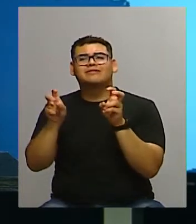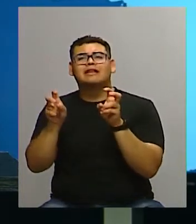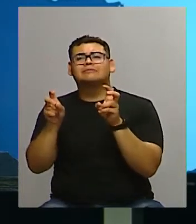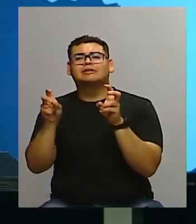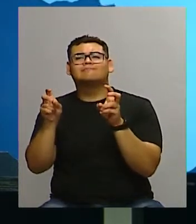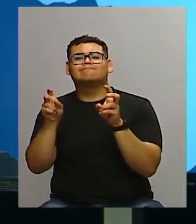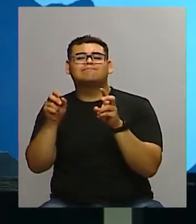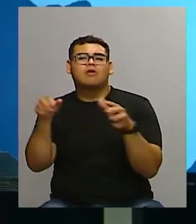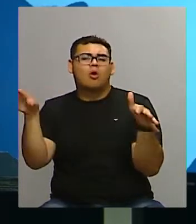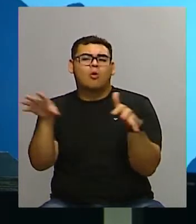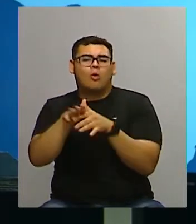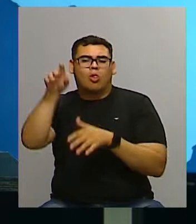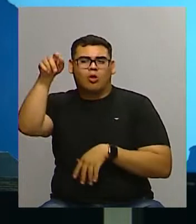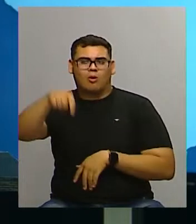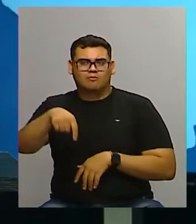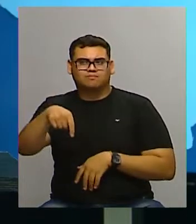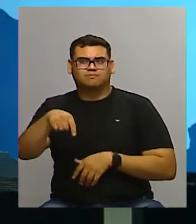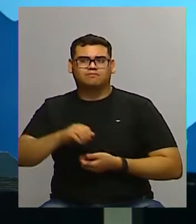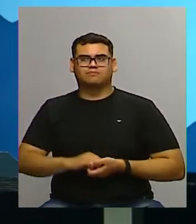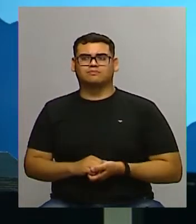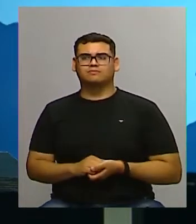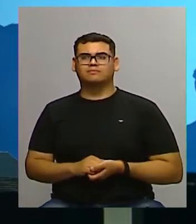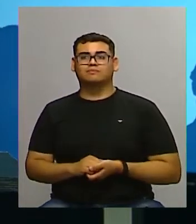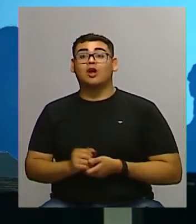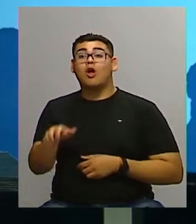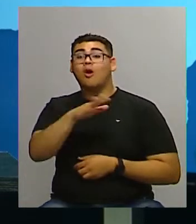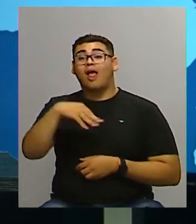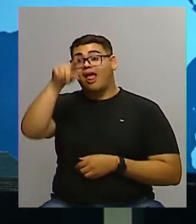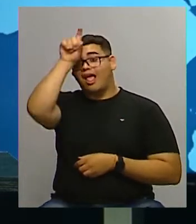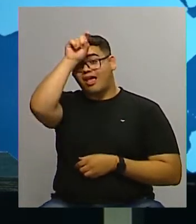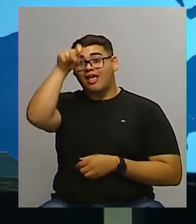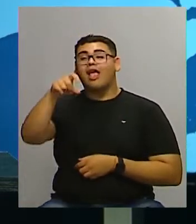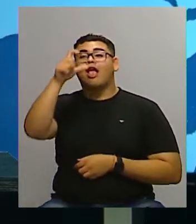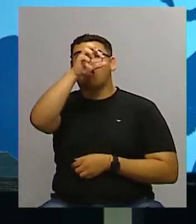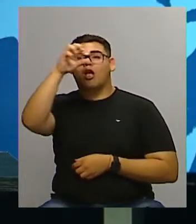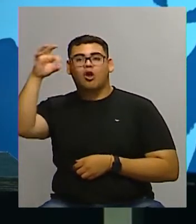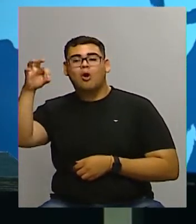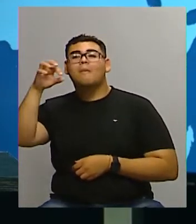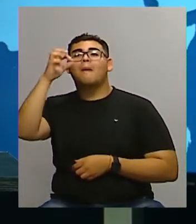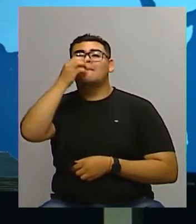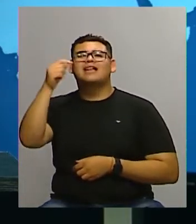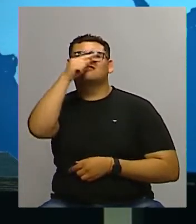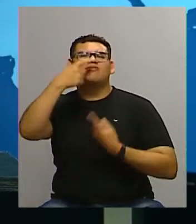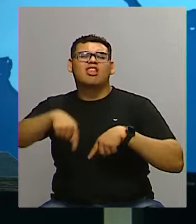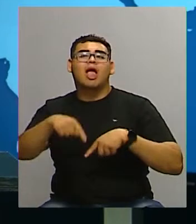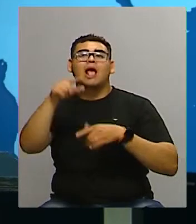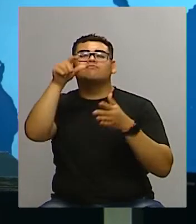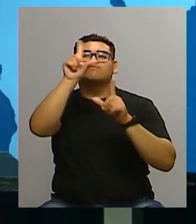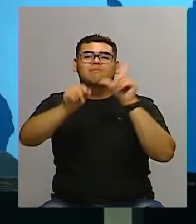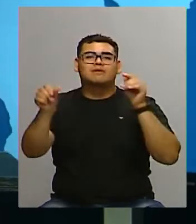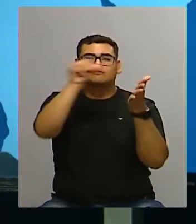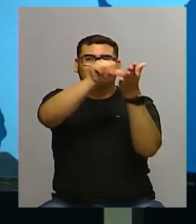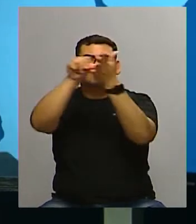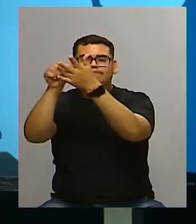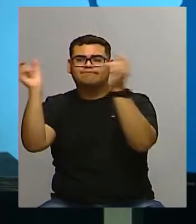sucediendo en este momento, algo que está sucediendo en Egipto. Estamos hablando de la COP27, esta cumbre que tiene como objetivo primero